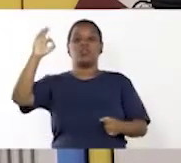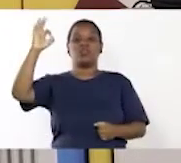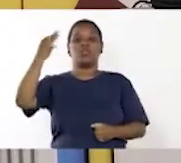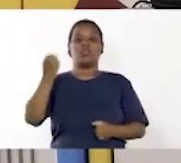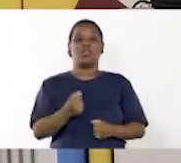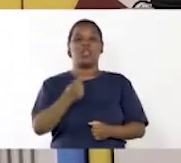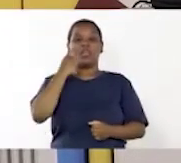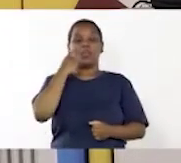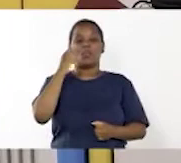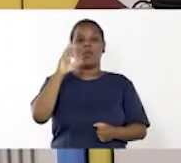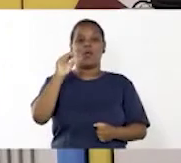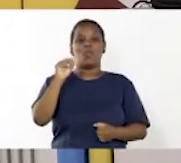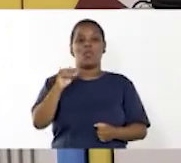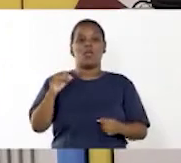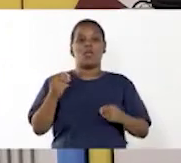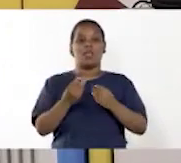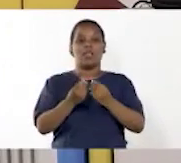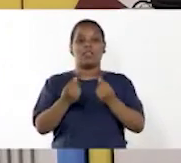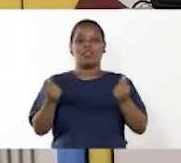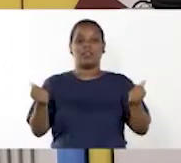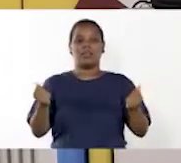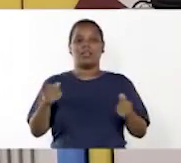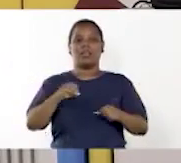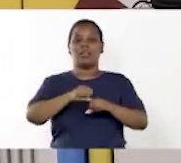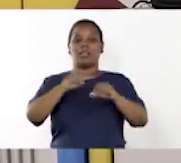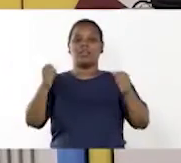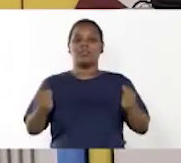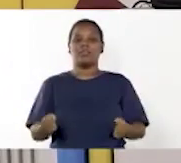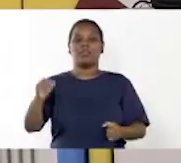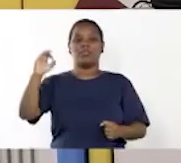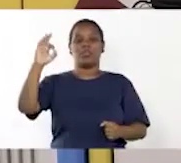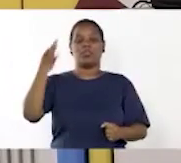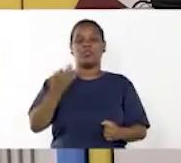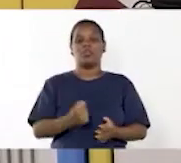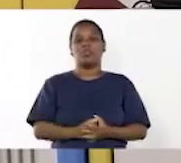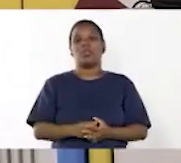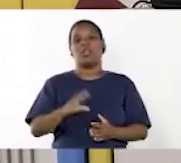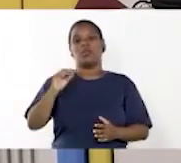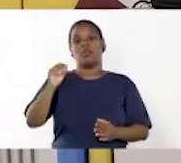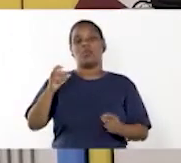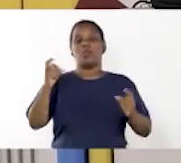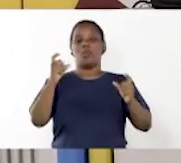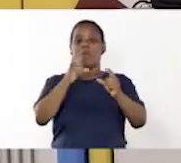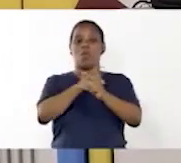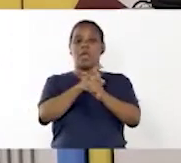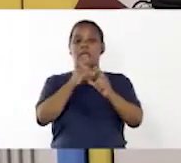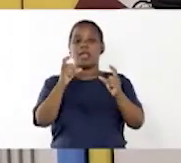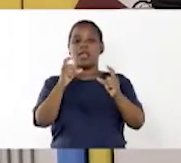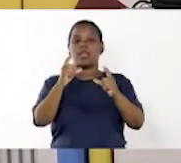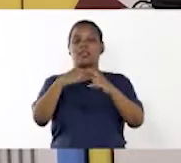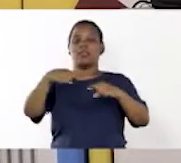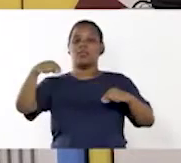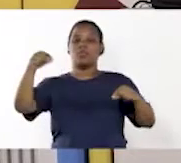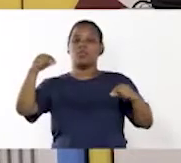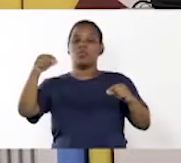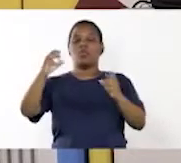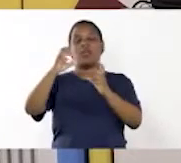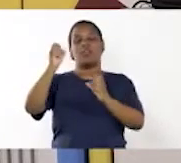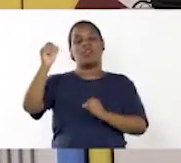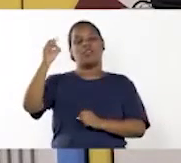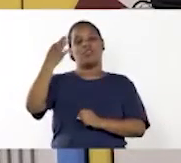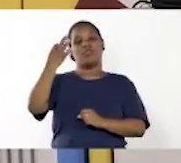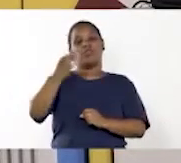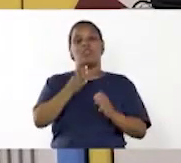en el sistema solar, después abordamos también los eclipses, abordamos las fases